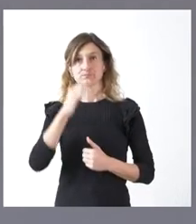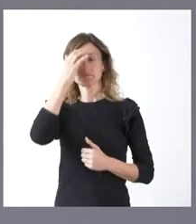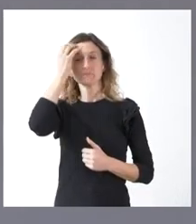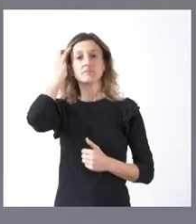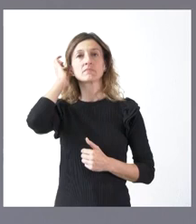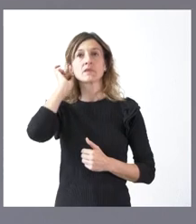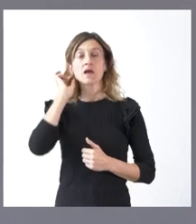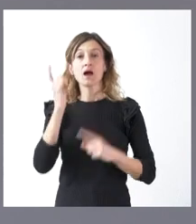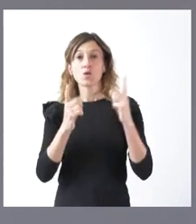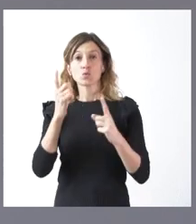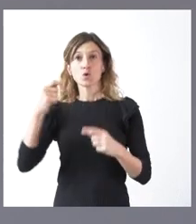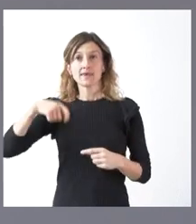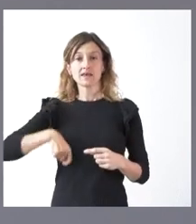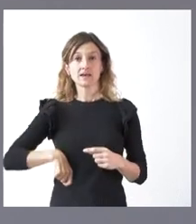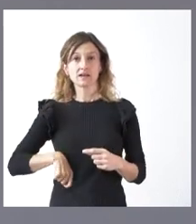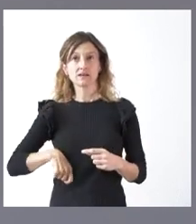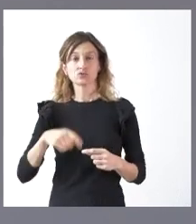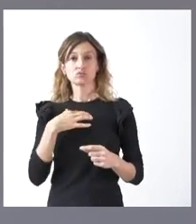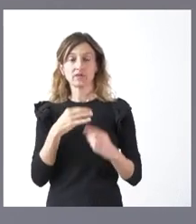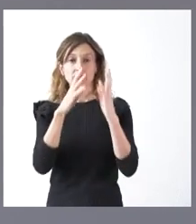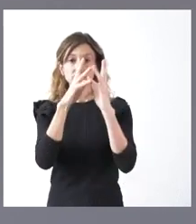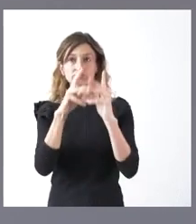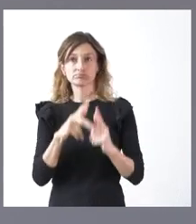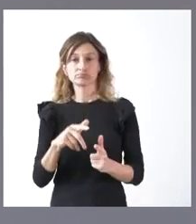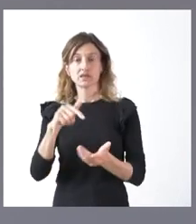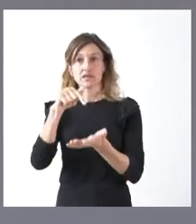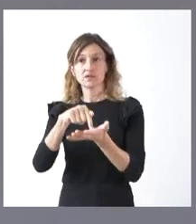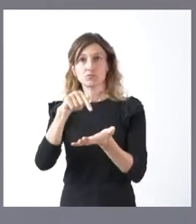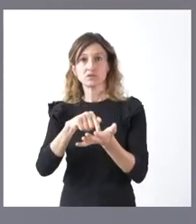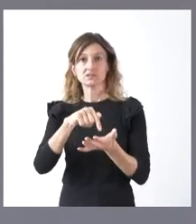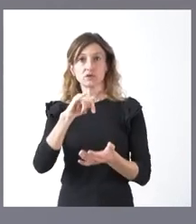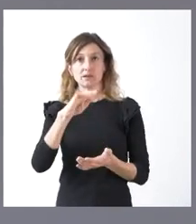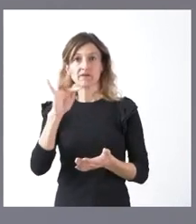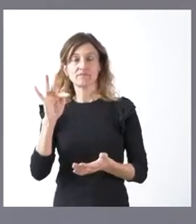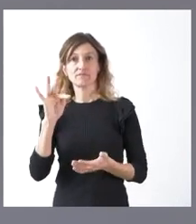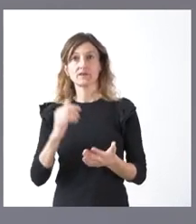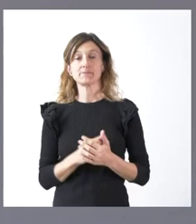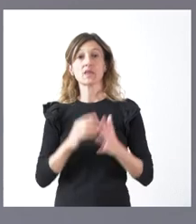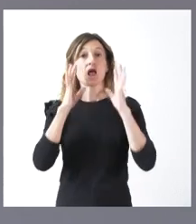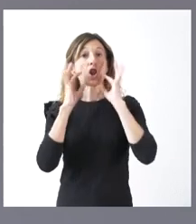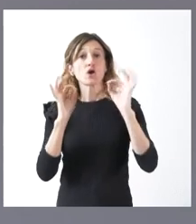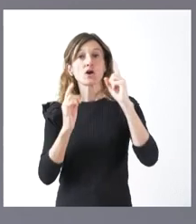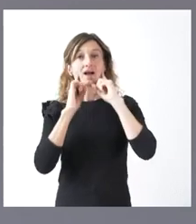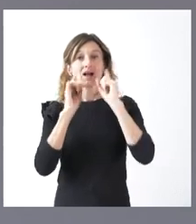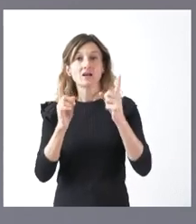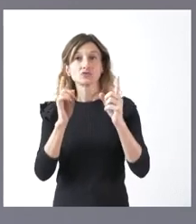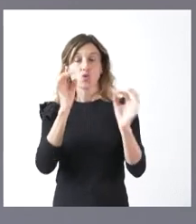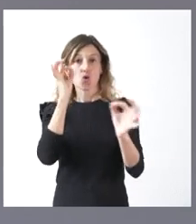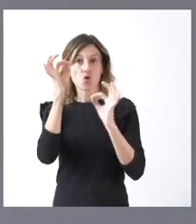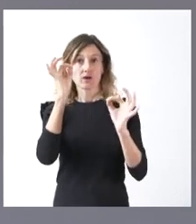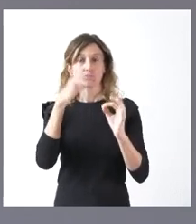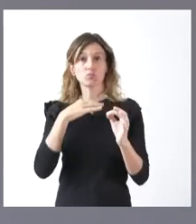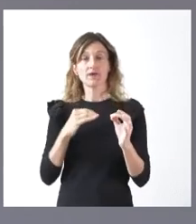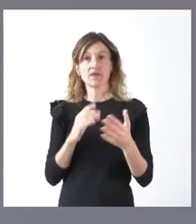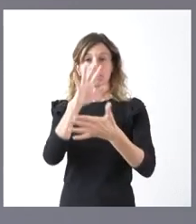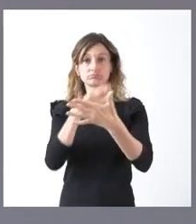en que determinados ingresos puedan computar en el impulso de la renta de las personas físicas lógicamente en algún caso concreto puede ser que el